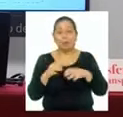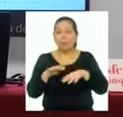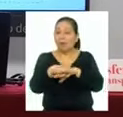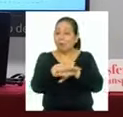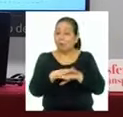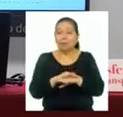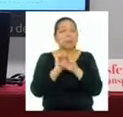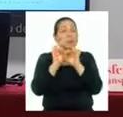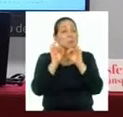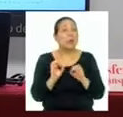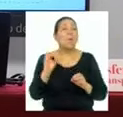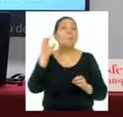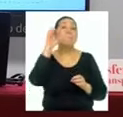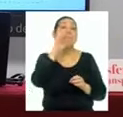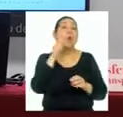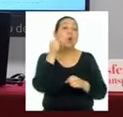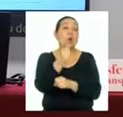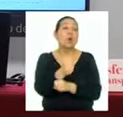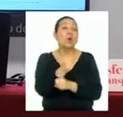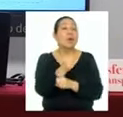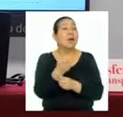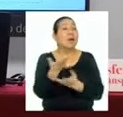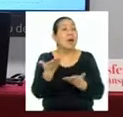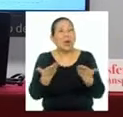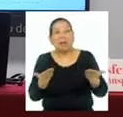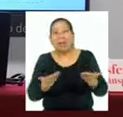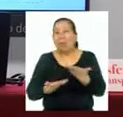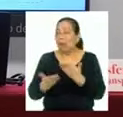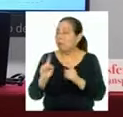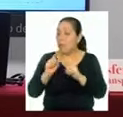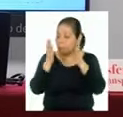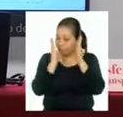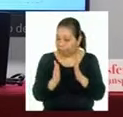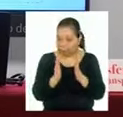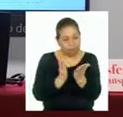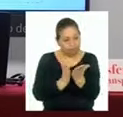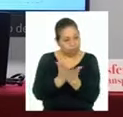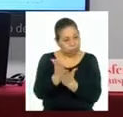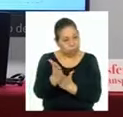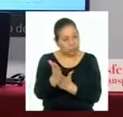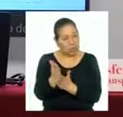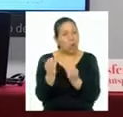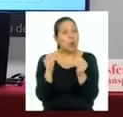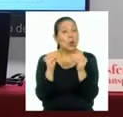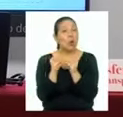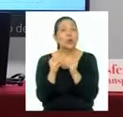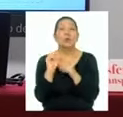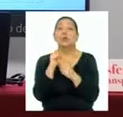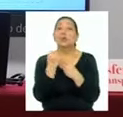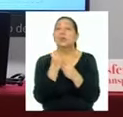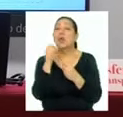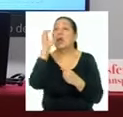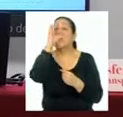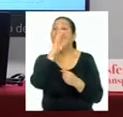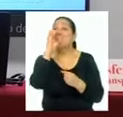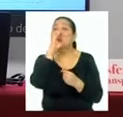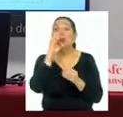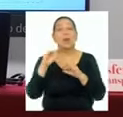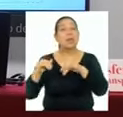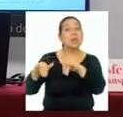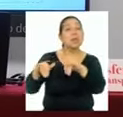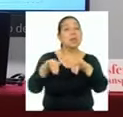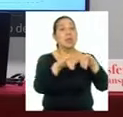se concrete, que busca combatir la alta informalidad que hay en el país, disminuir la conflictividad social, buscar construir